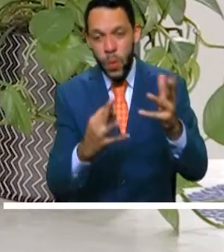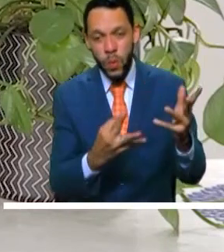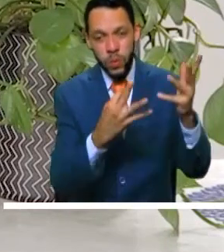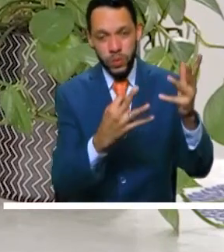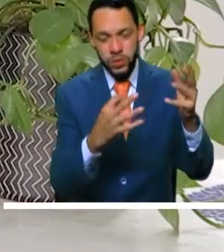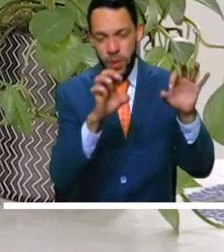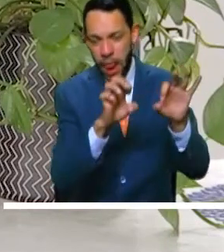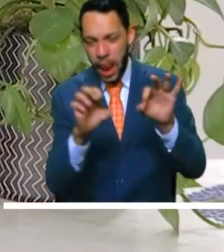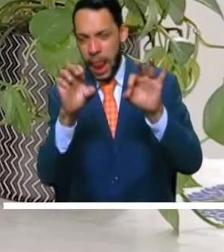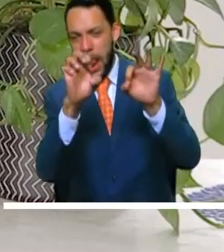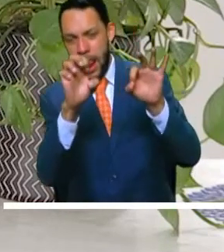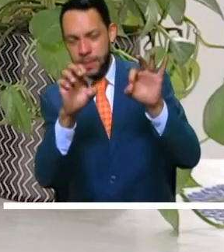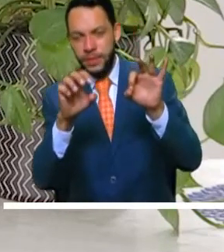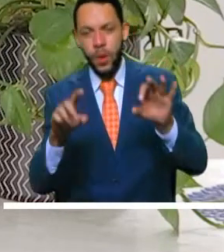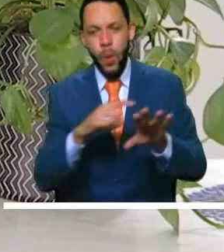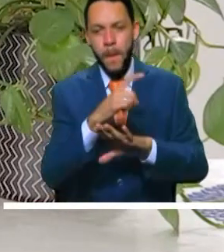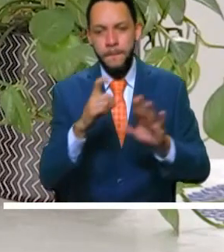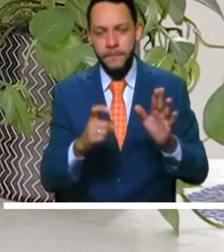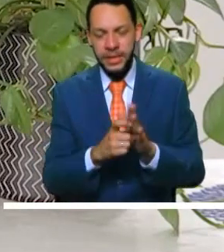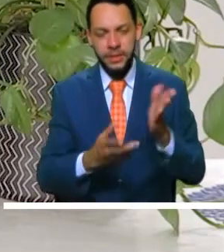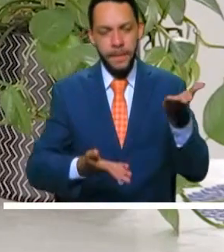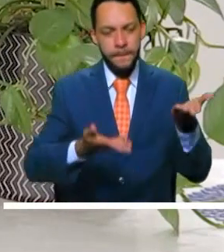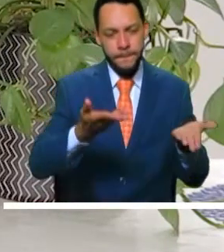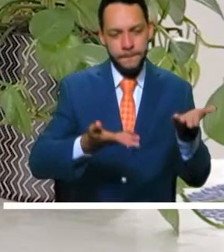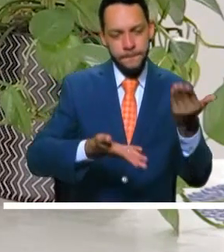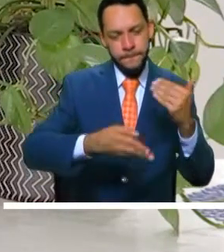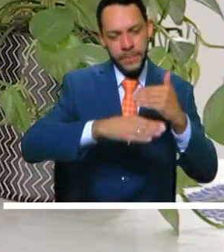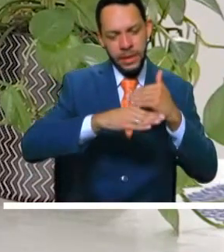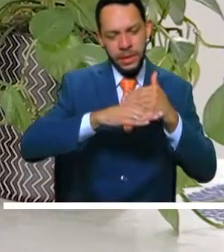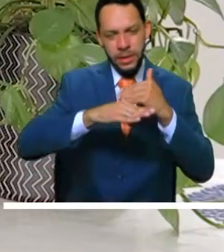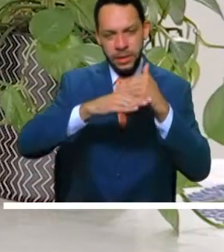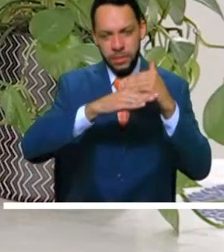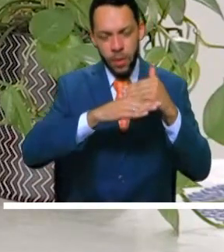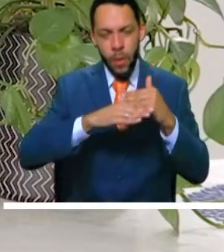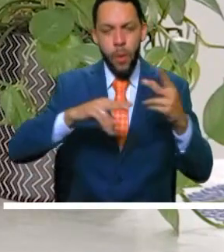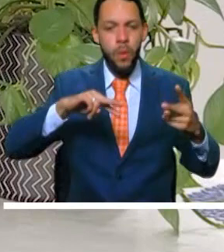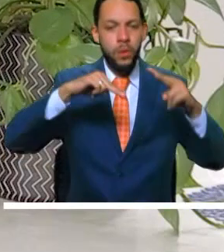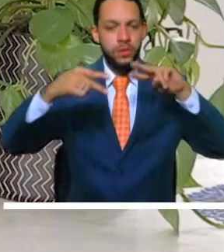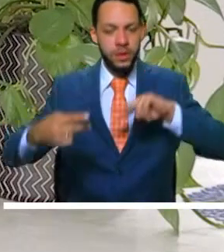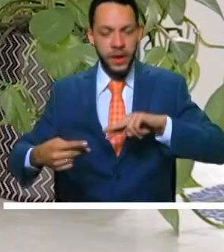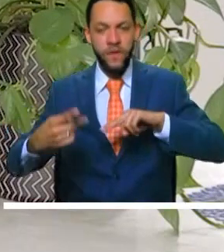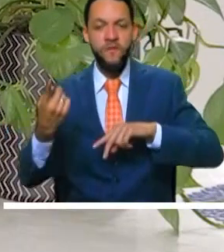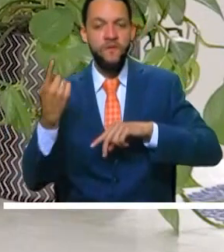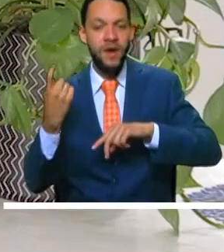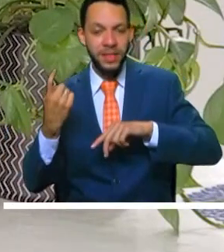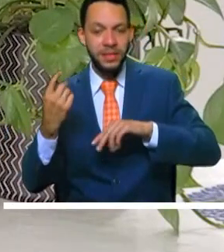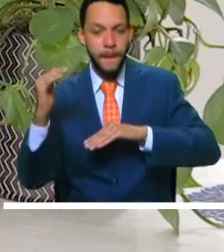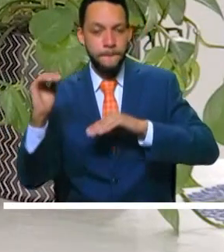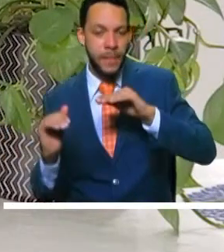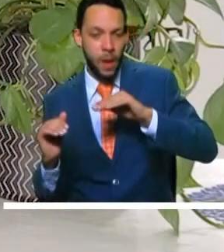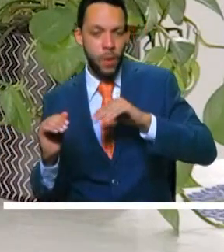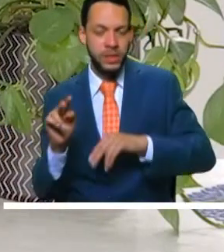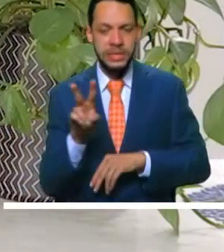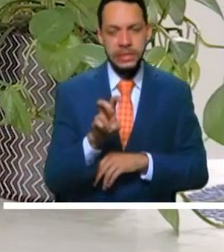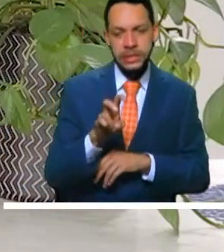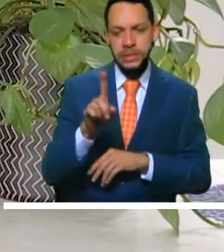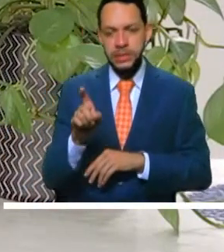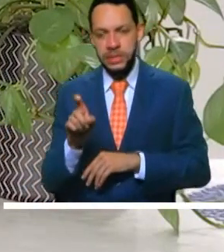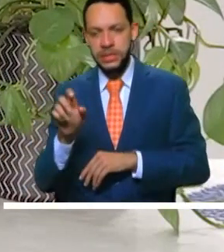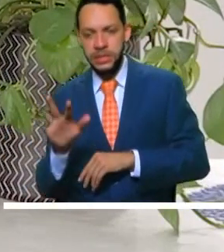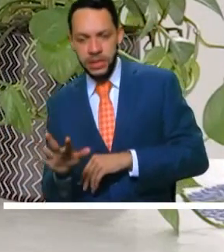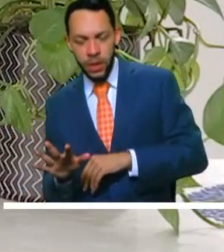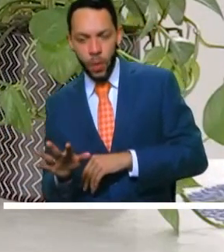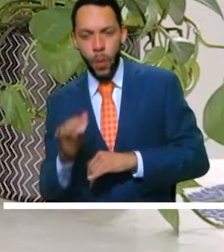es estable, pero todas estas que nos entran como basurita, comida chatarra, tienen menos electrones en la última órbita. Lo que